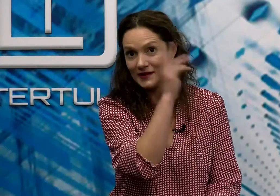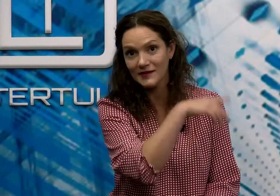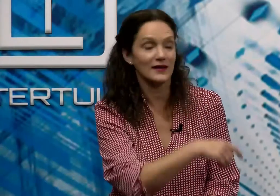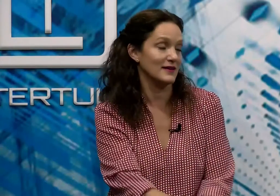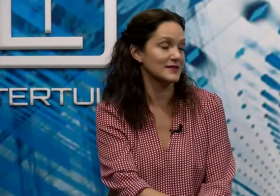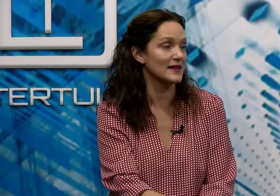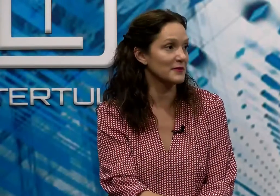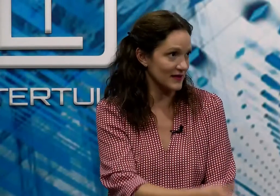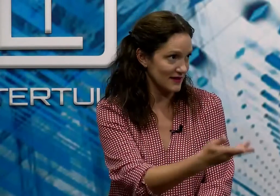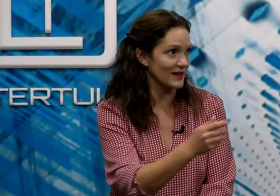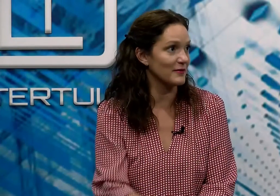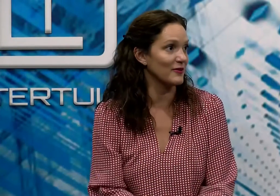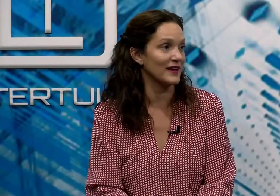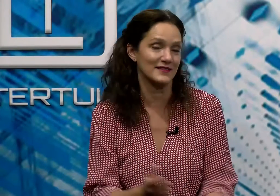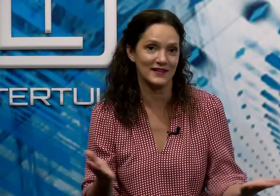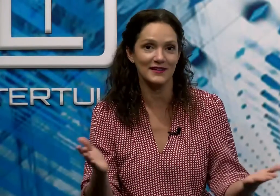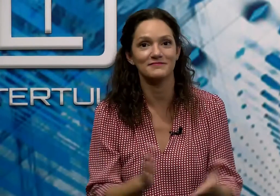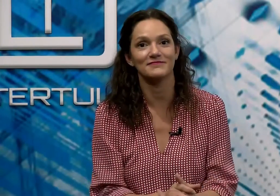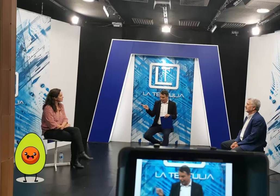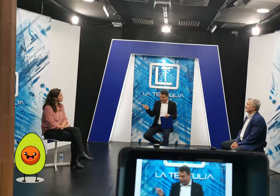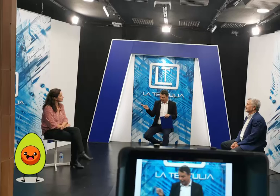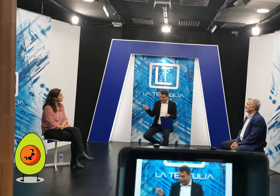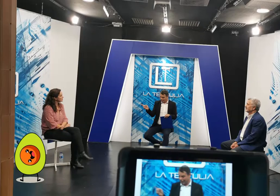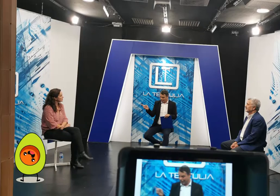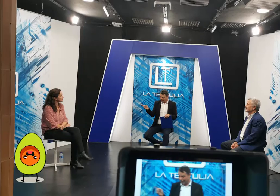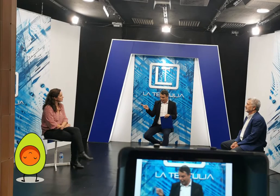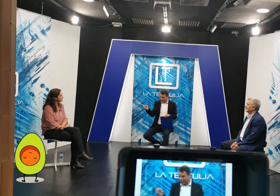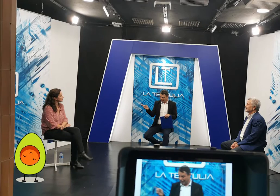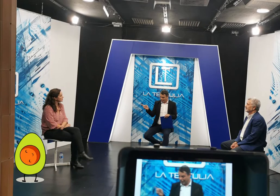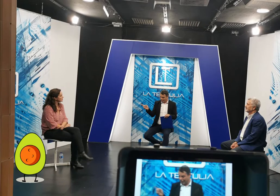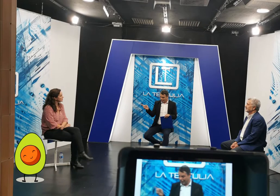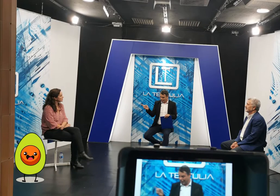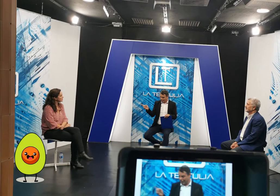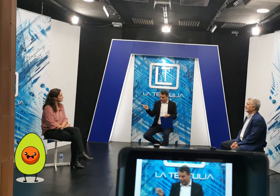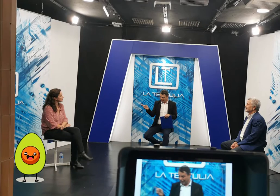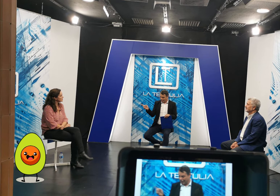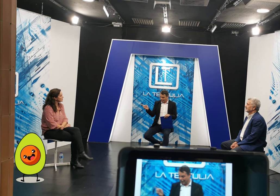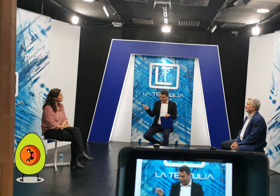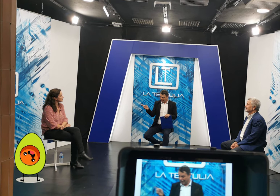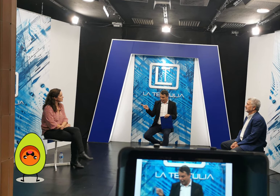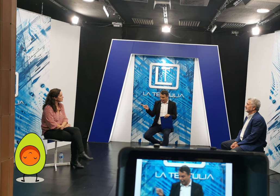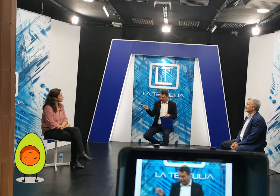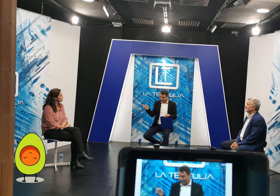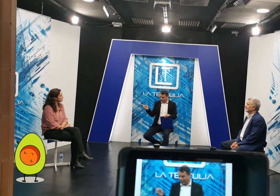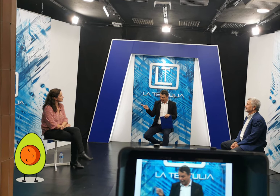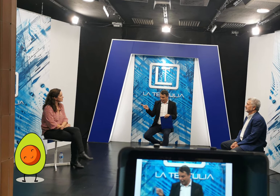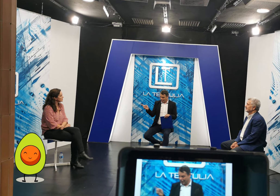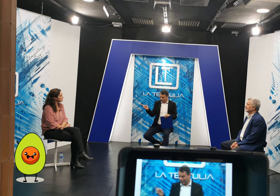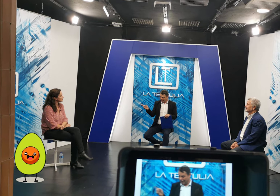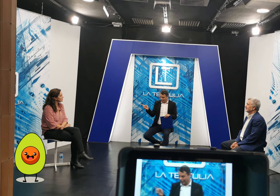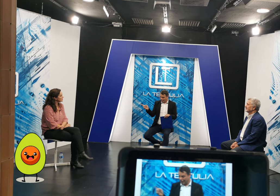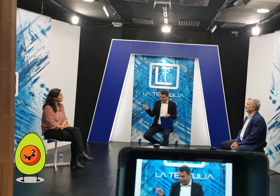miedos ganen, que sinceramente es de valorar. Así que aguacate para los periodistas independientes. Me sumo, si me lo permite, me